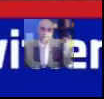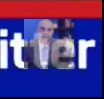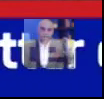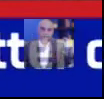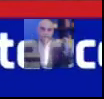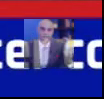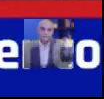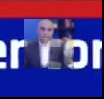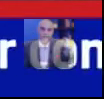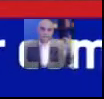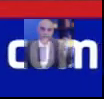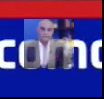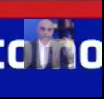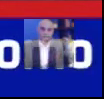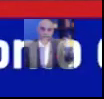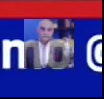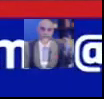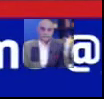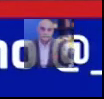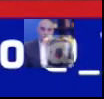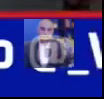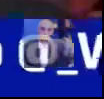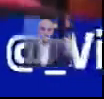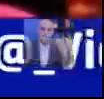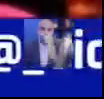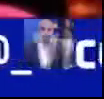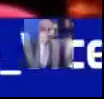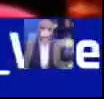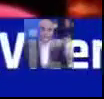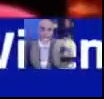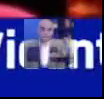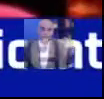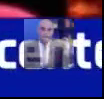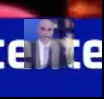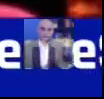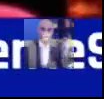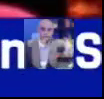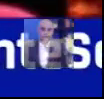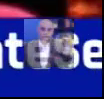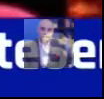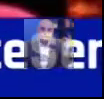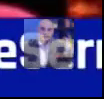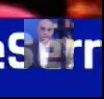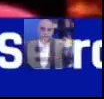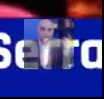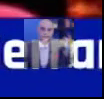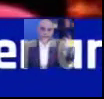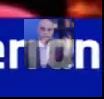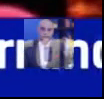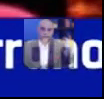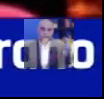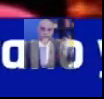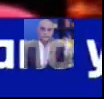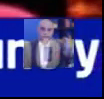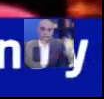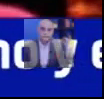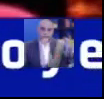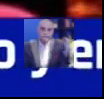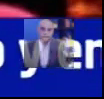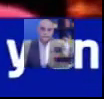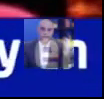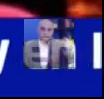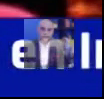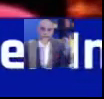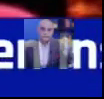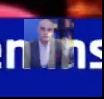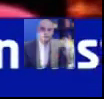es una nueva victoria del Poder Ejecutivo en la Suprema Corte, porque la Suprema Corte dijo que la COFECE no tiene